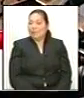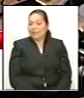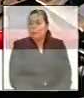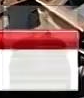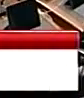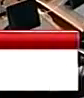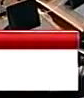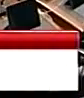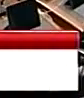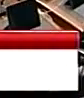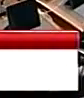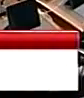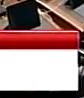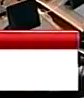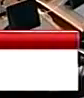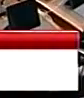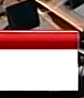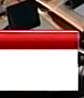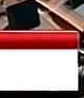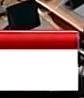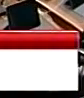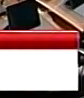Congresista Melgarejo.